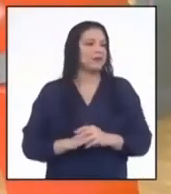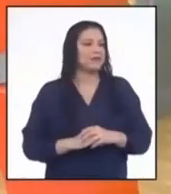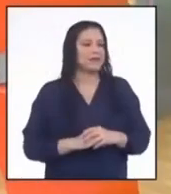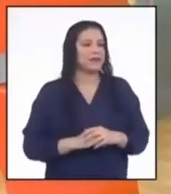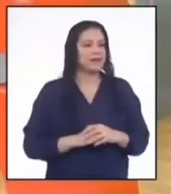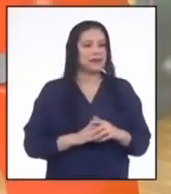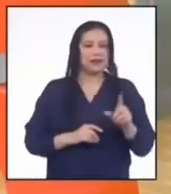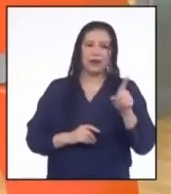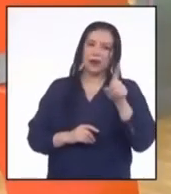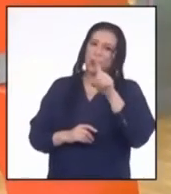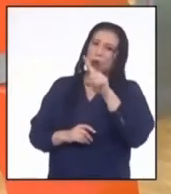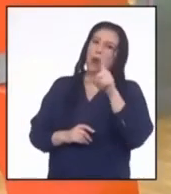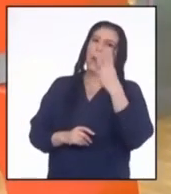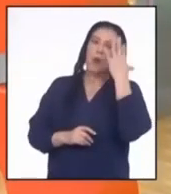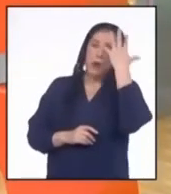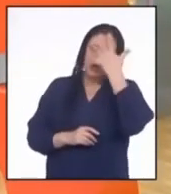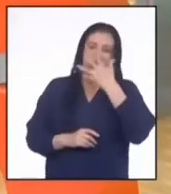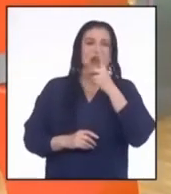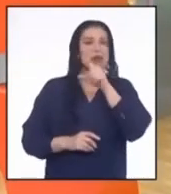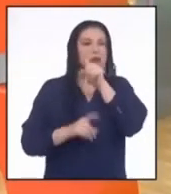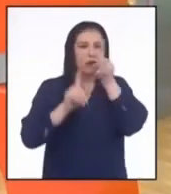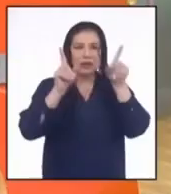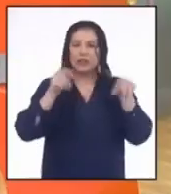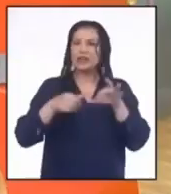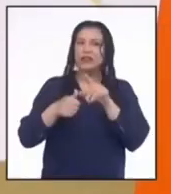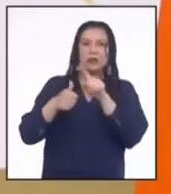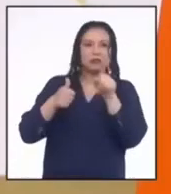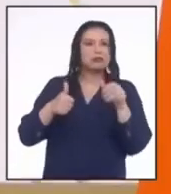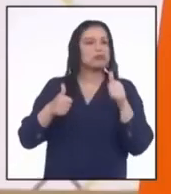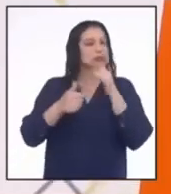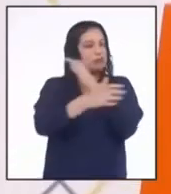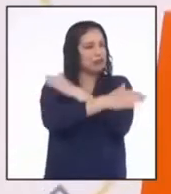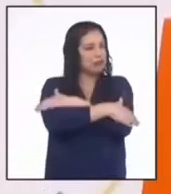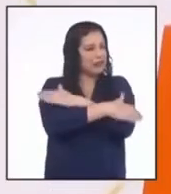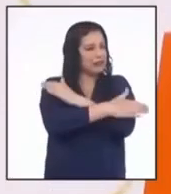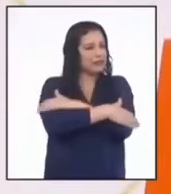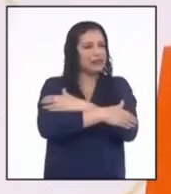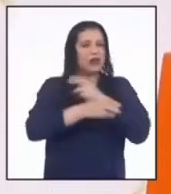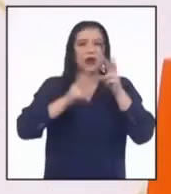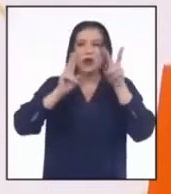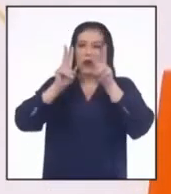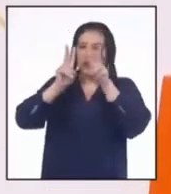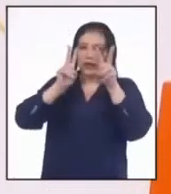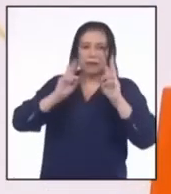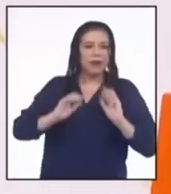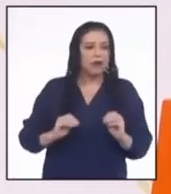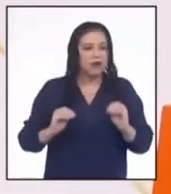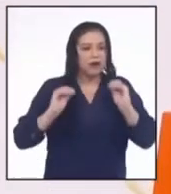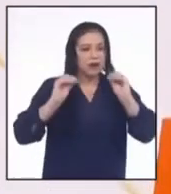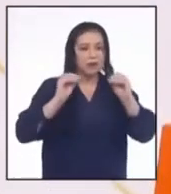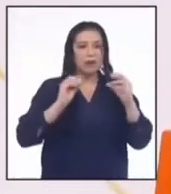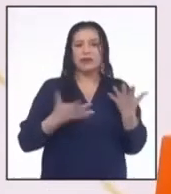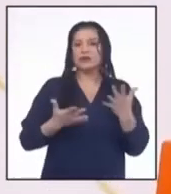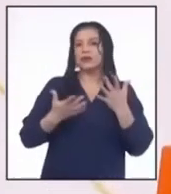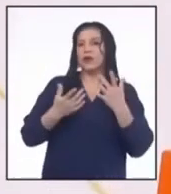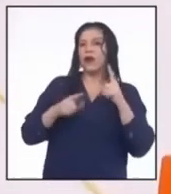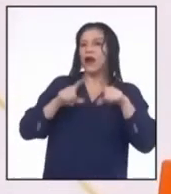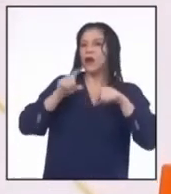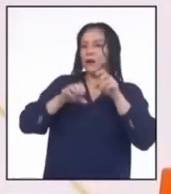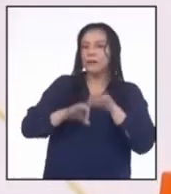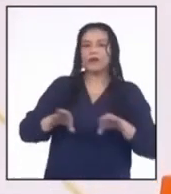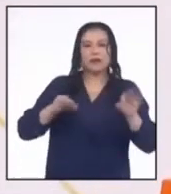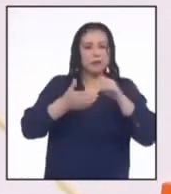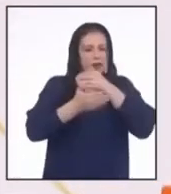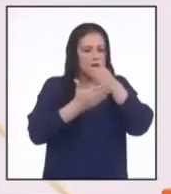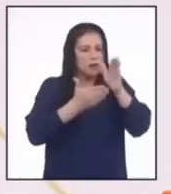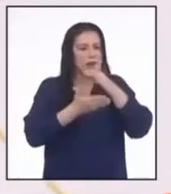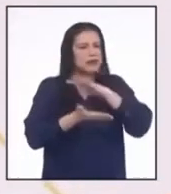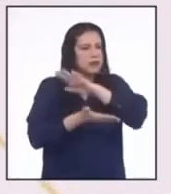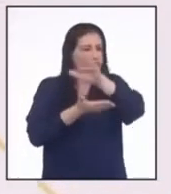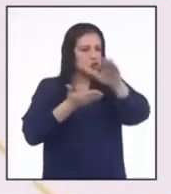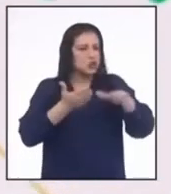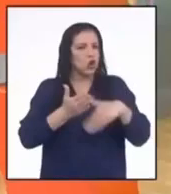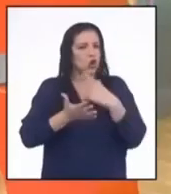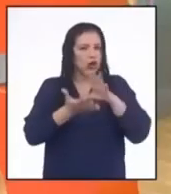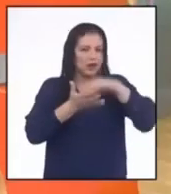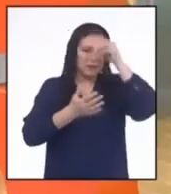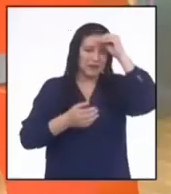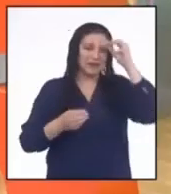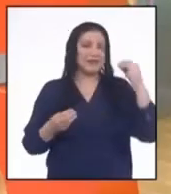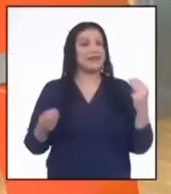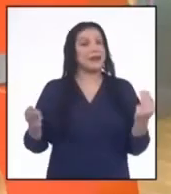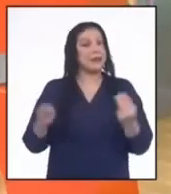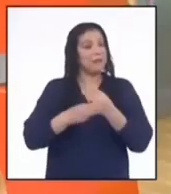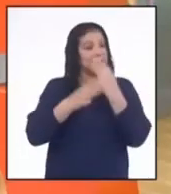¡Qué buen periódico mural, Stephanie! Te felicito. Y veo que le has dado un espacio importante para compartir todo lo aprendido en